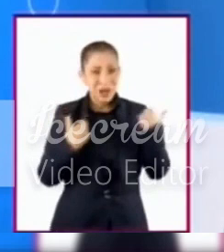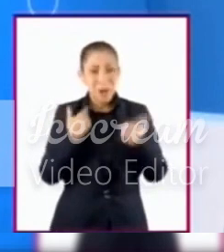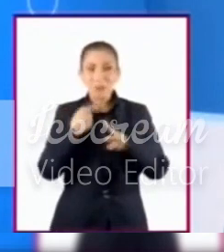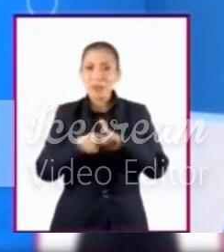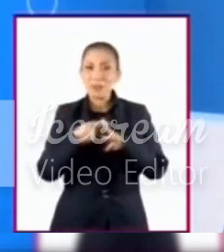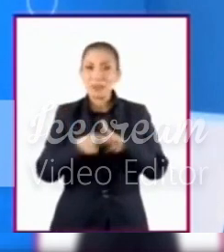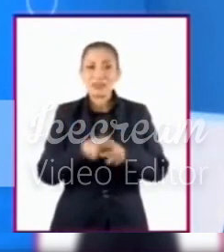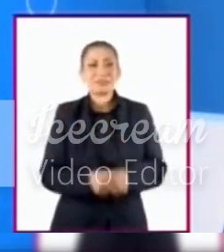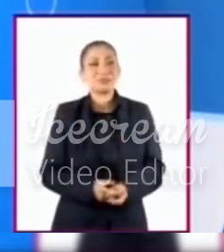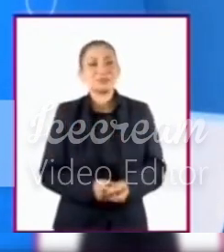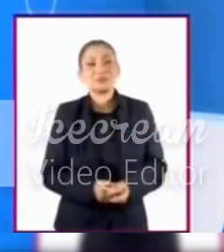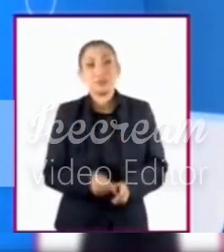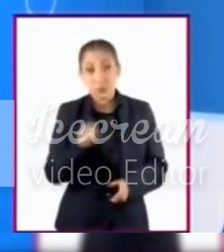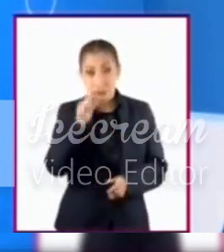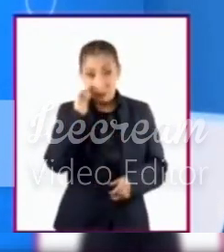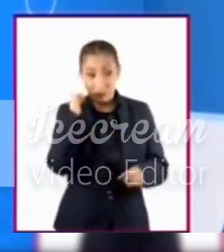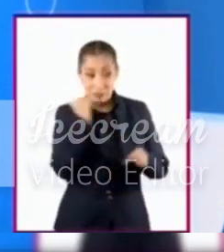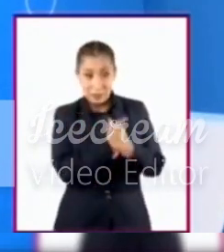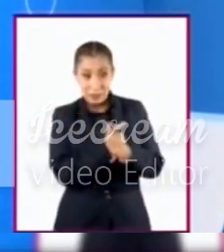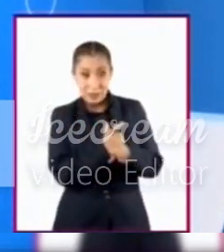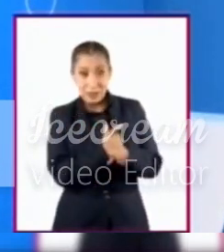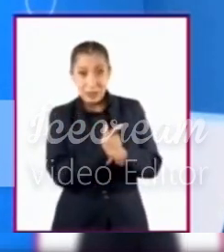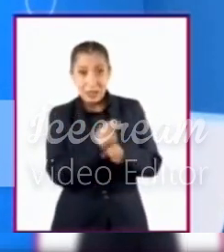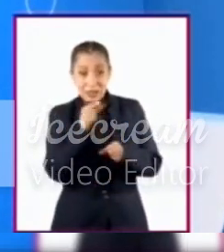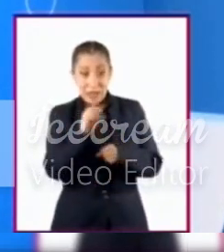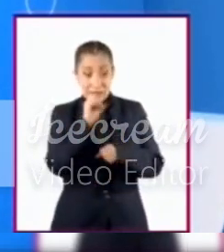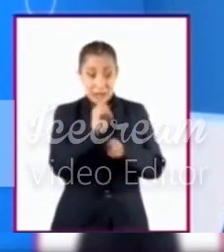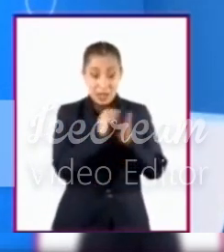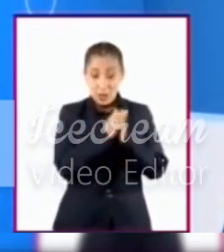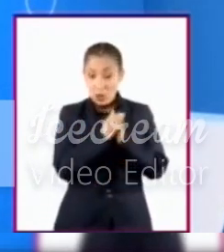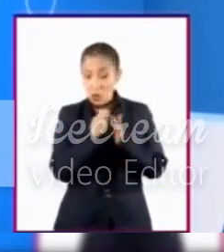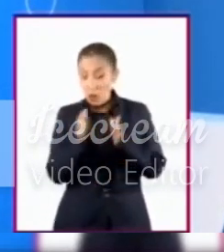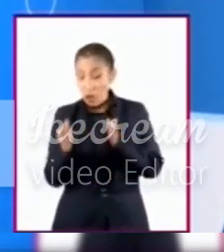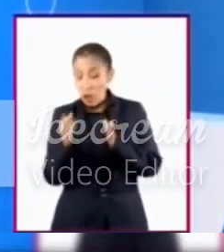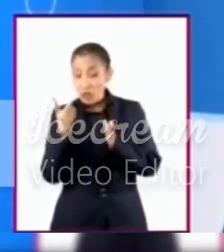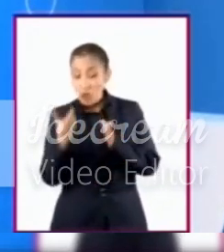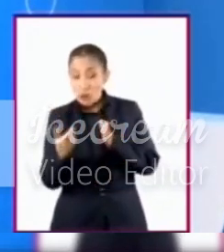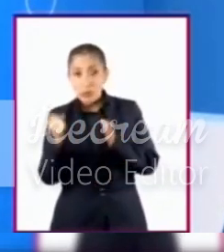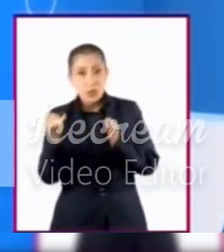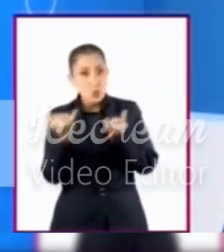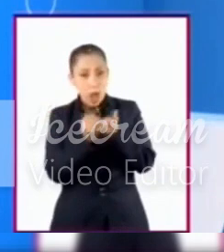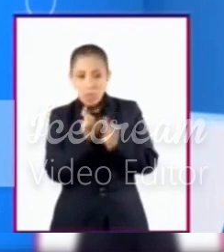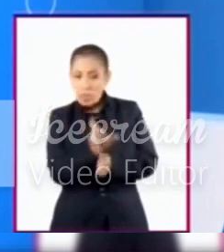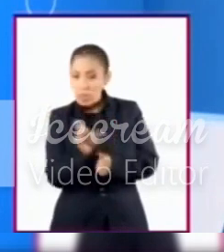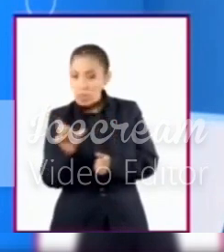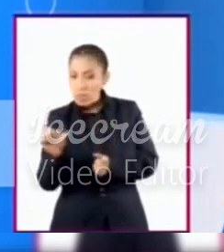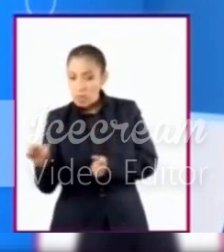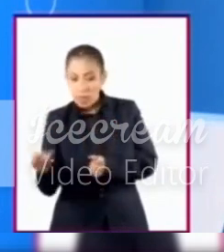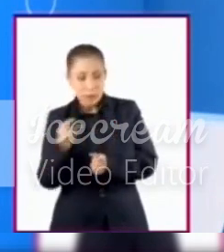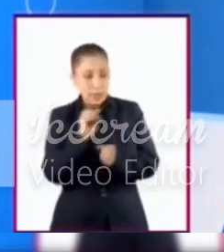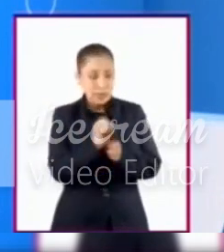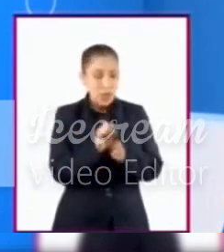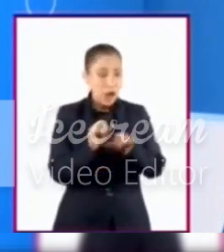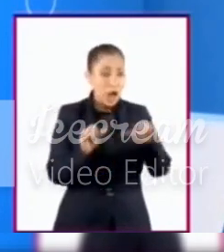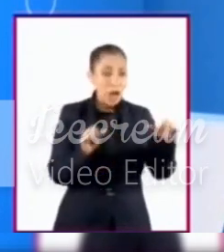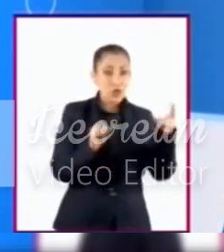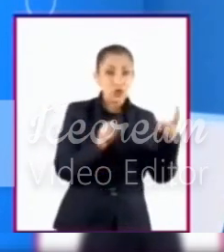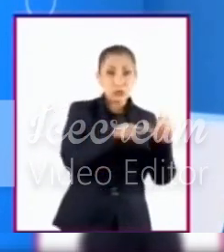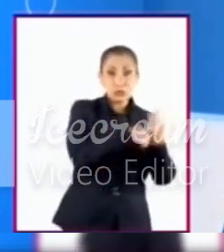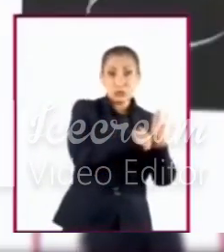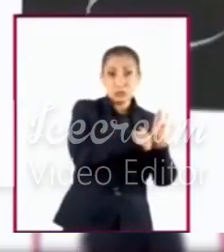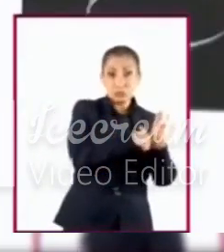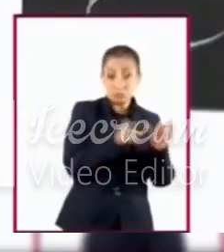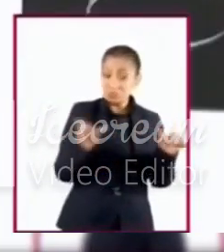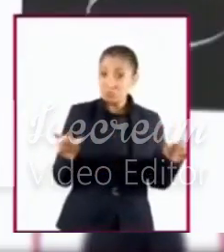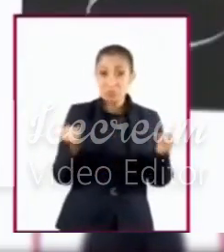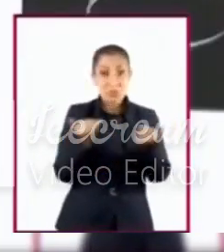las matemáticas. ¿Se dieron cuenta que del 0 al 2 hay la misma distancia que del 0 al 2